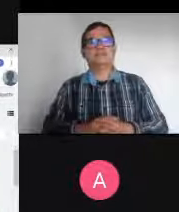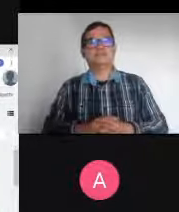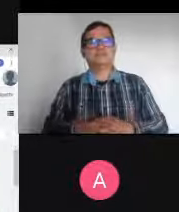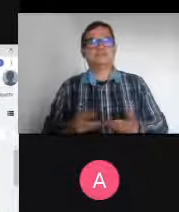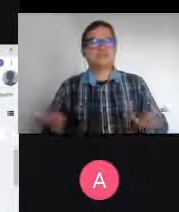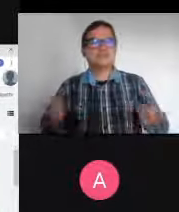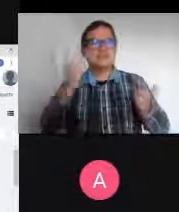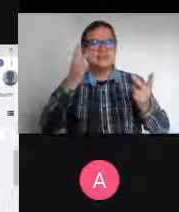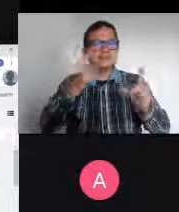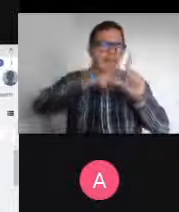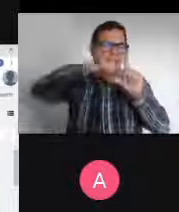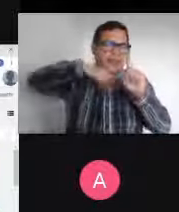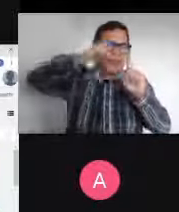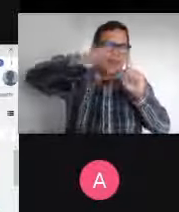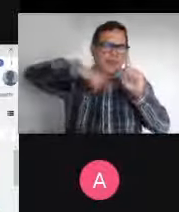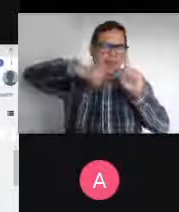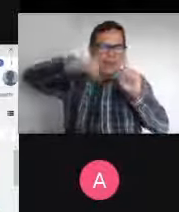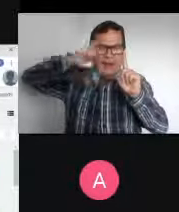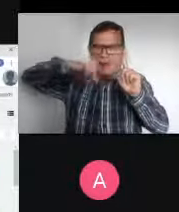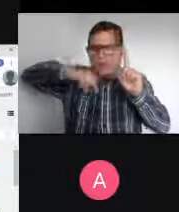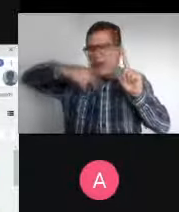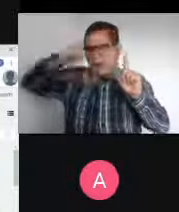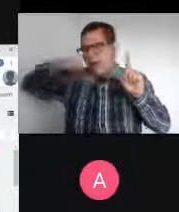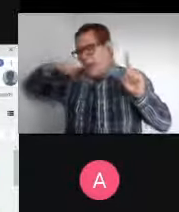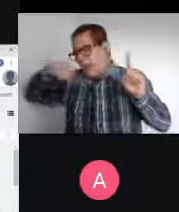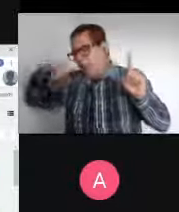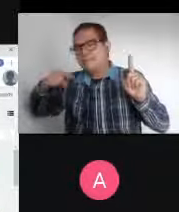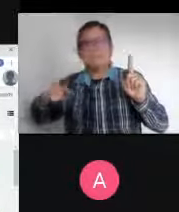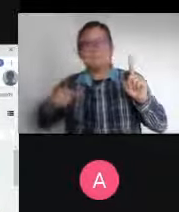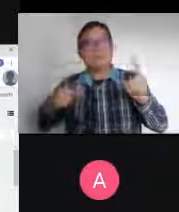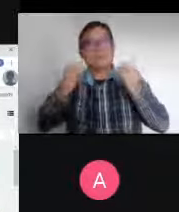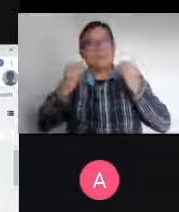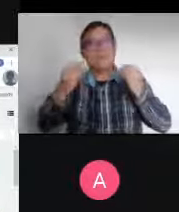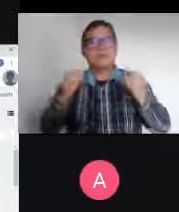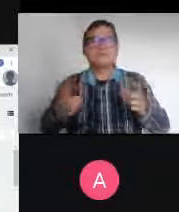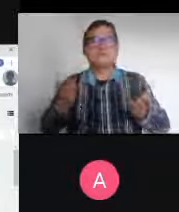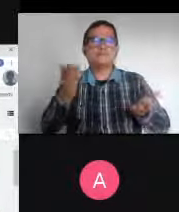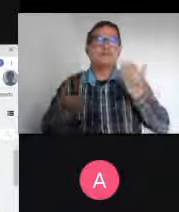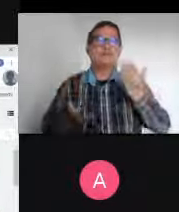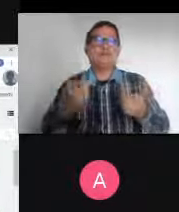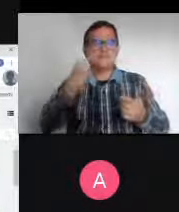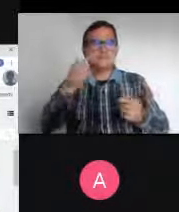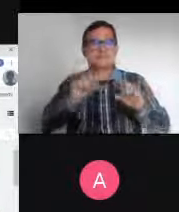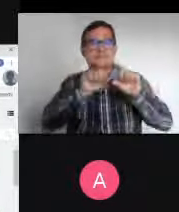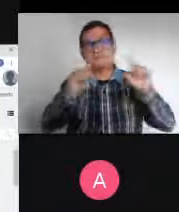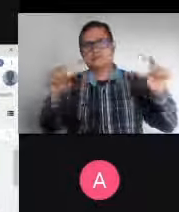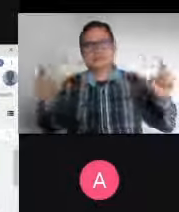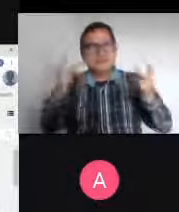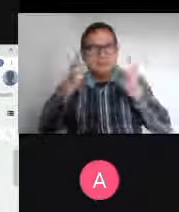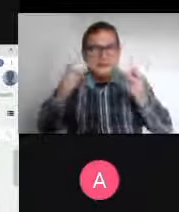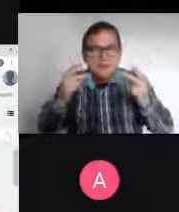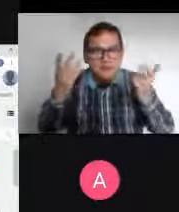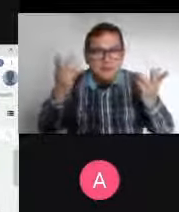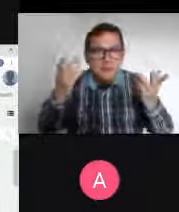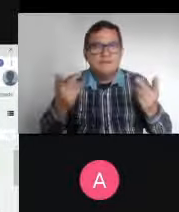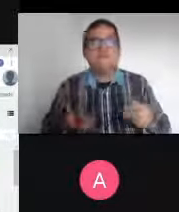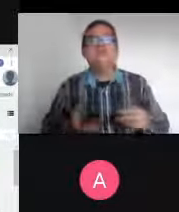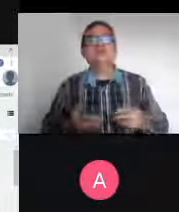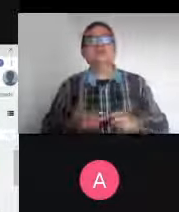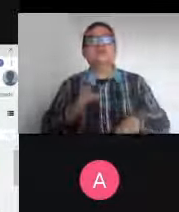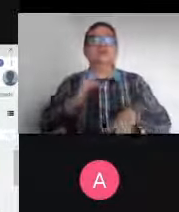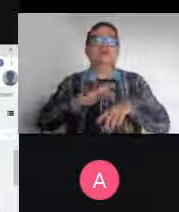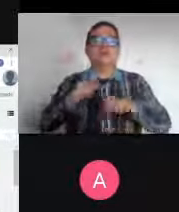ya nos aparecen muchísimas más. Entonces, ya sabemos que si nos aparece así, pues no vamos a alcanzar a ver nuestra señal. Entonces, ¿qué tenemos que